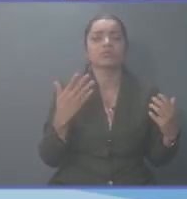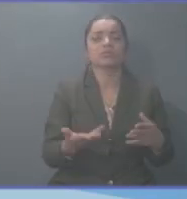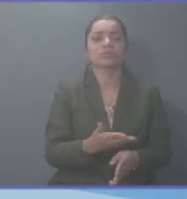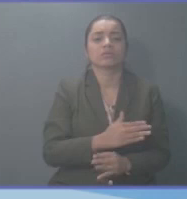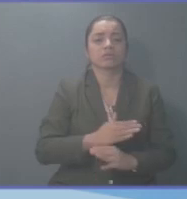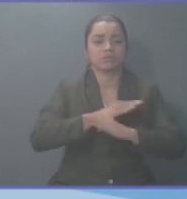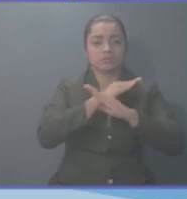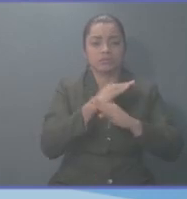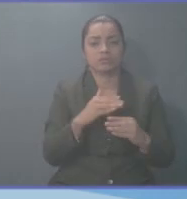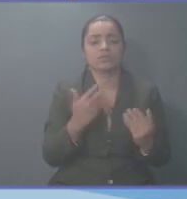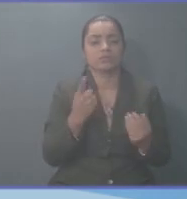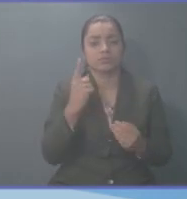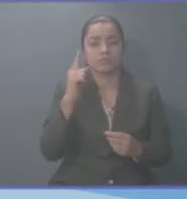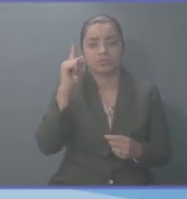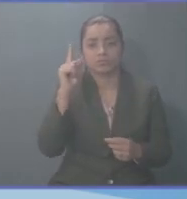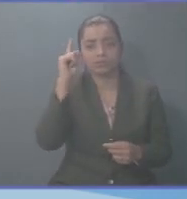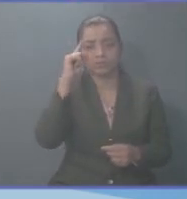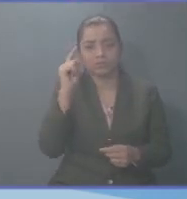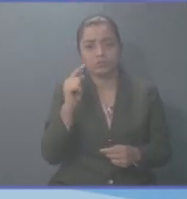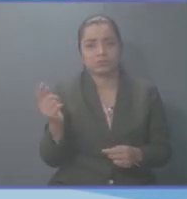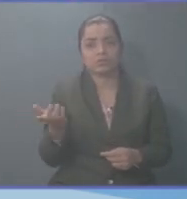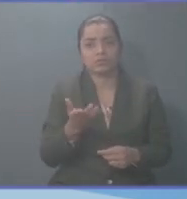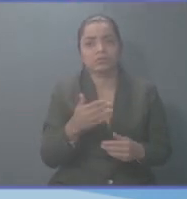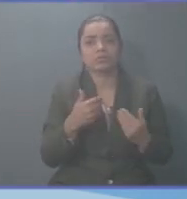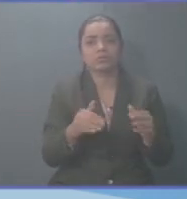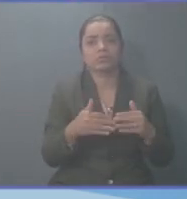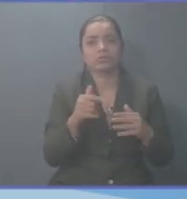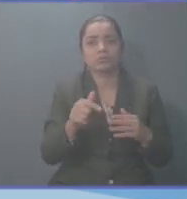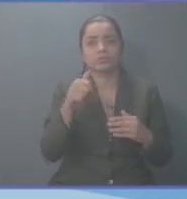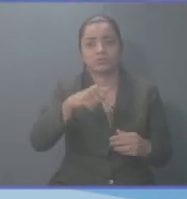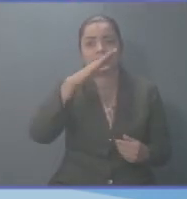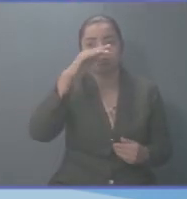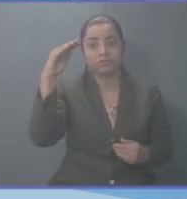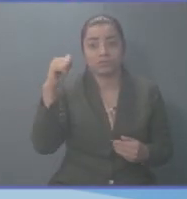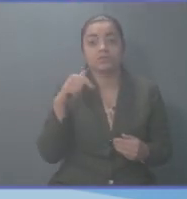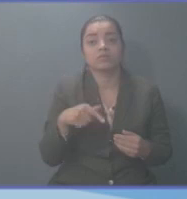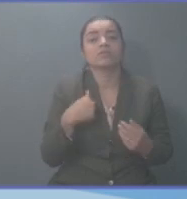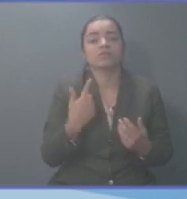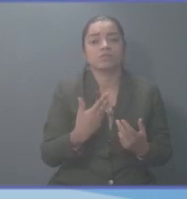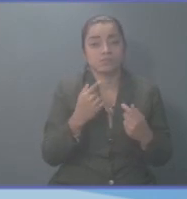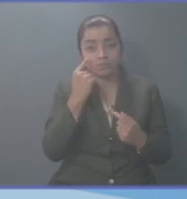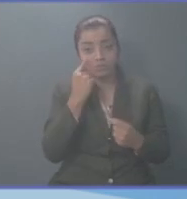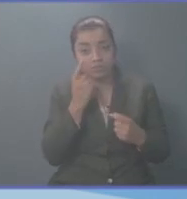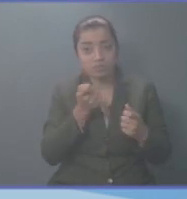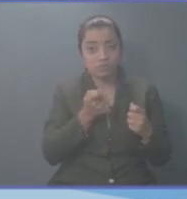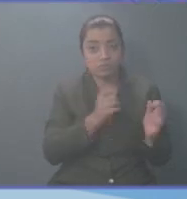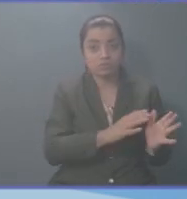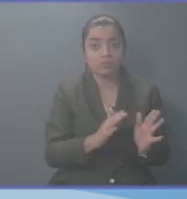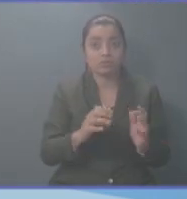prevenir, Dios no lo permita, que llegue ese tipo de virus a nuestro país. Vamos a darle seguimiento nosotros al